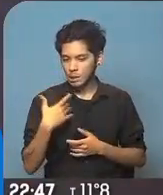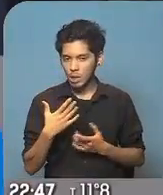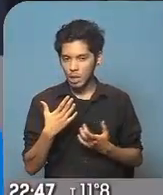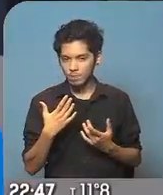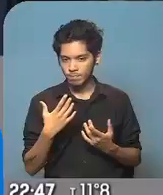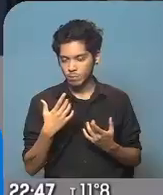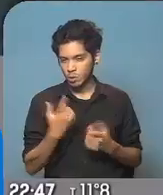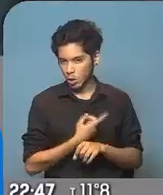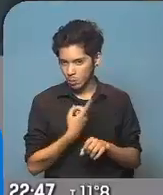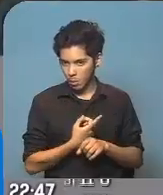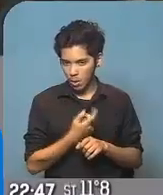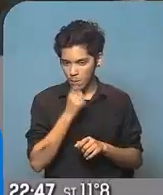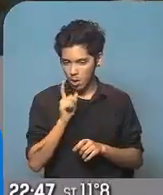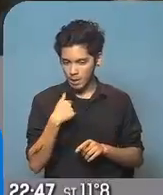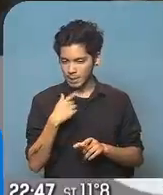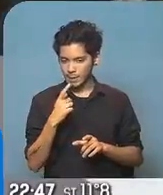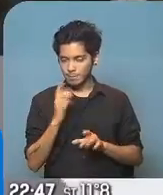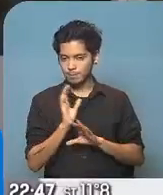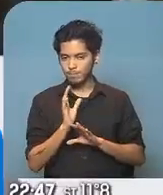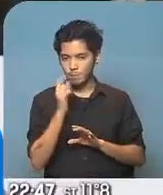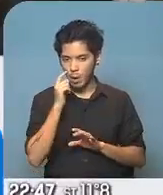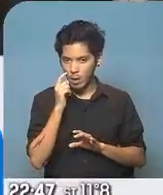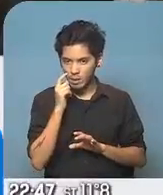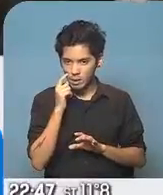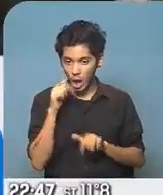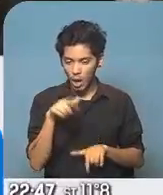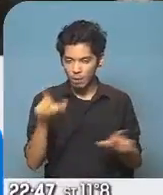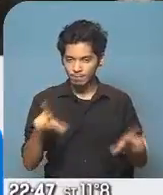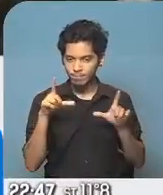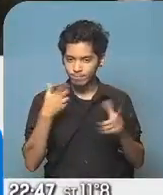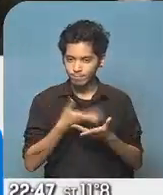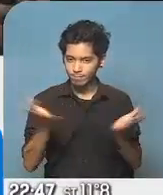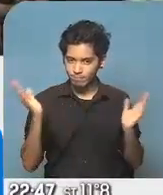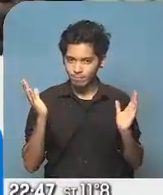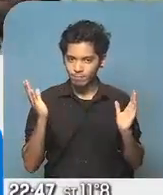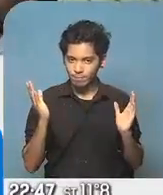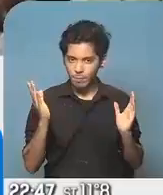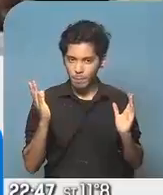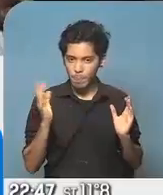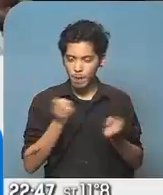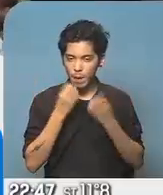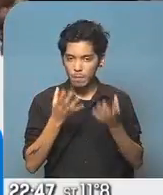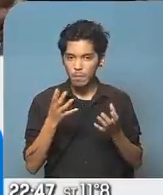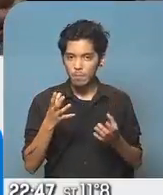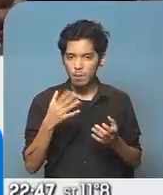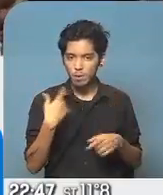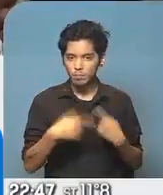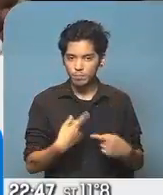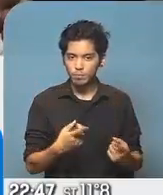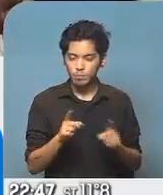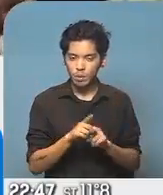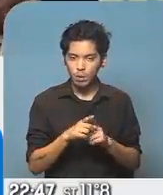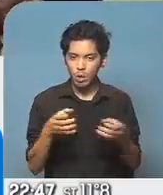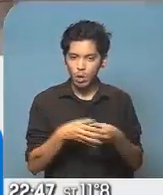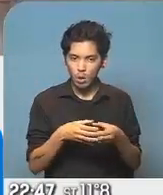animaban a hacer comienza a ser visible. Todavía no lo expresan, pero es cada vez más atractivo este personaje, esta